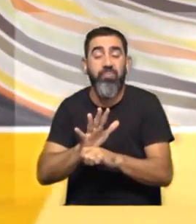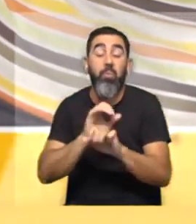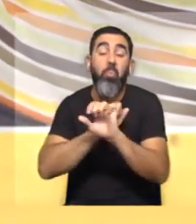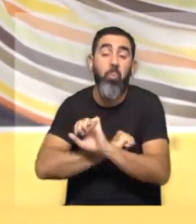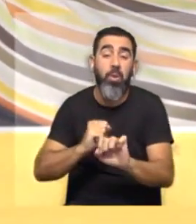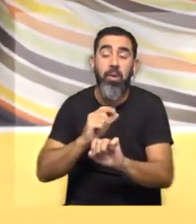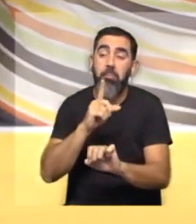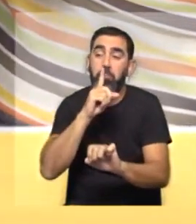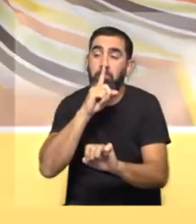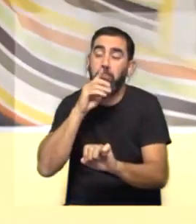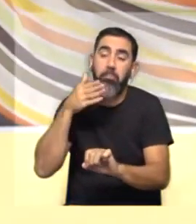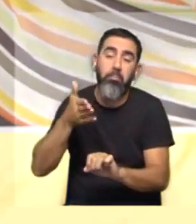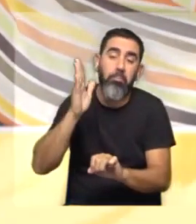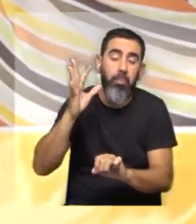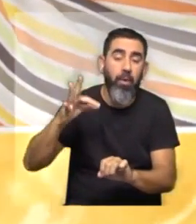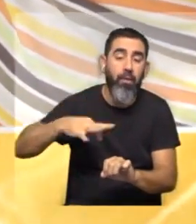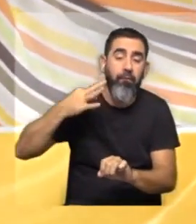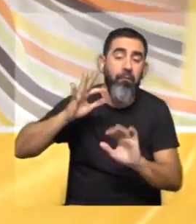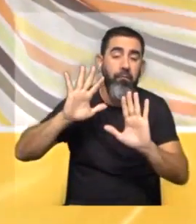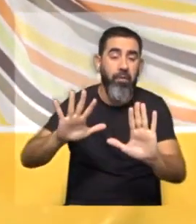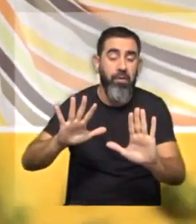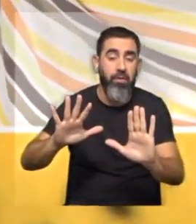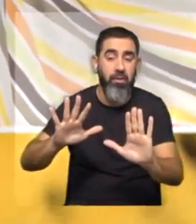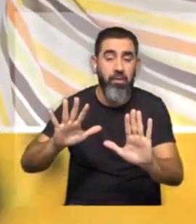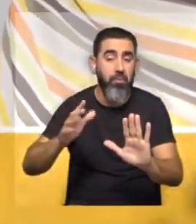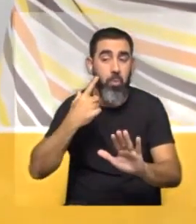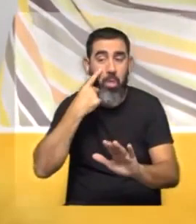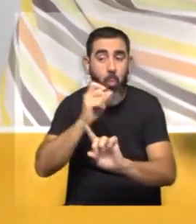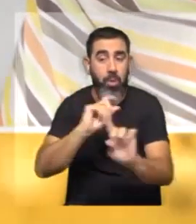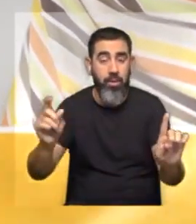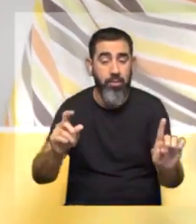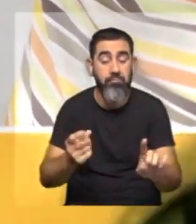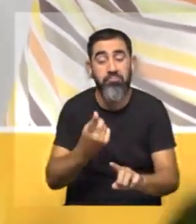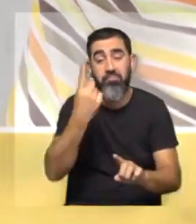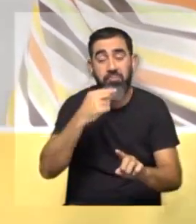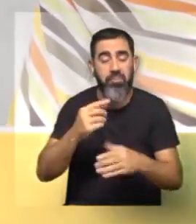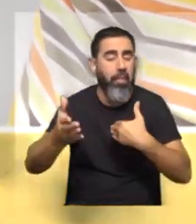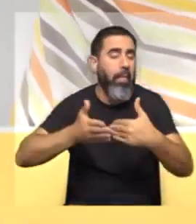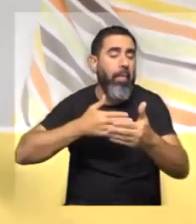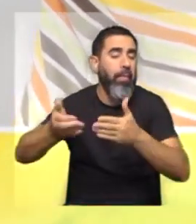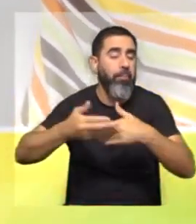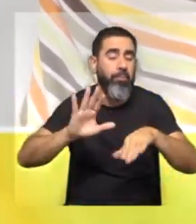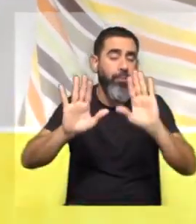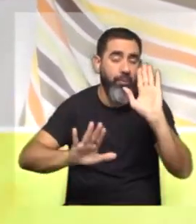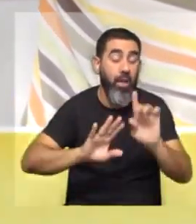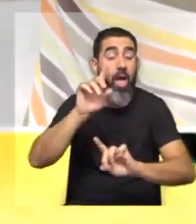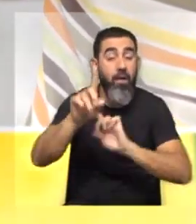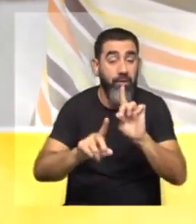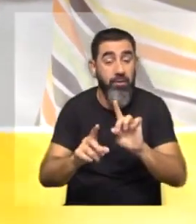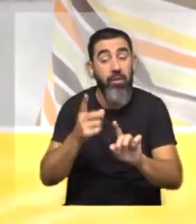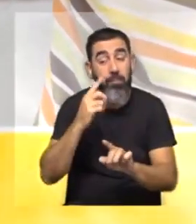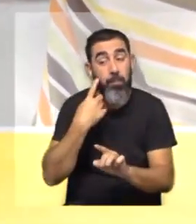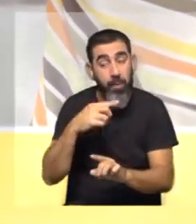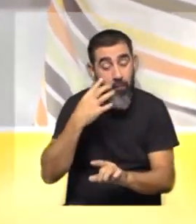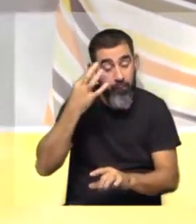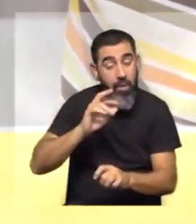ser silencioso y uno tener esa alteración a lo largo de toda la vida y no enterarse. Entonces, ha sido objeto de que el cuidado que se le